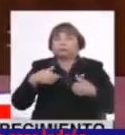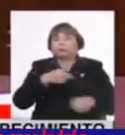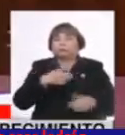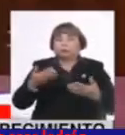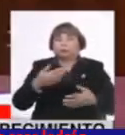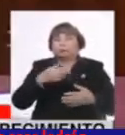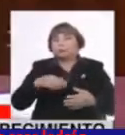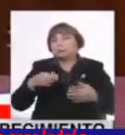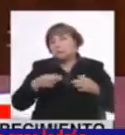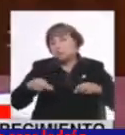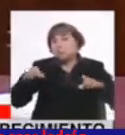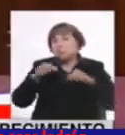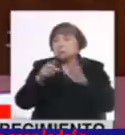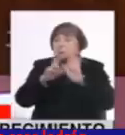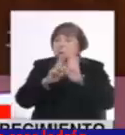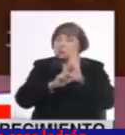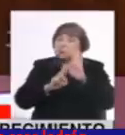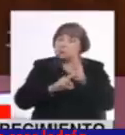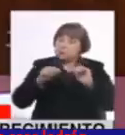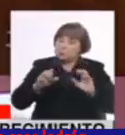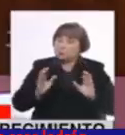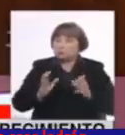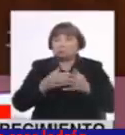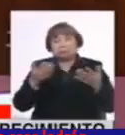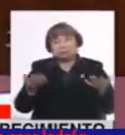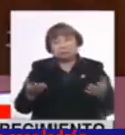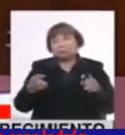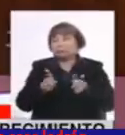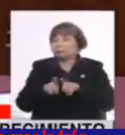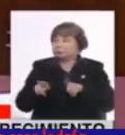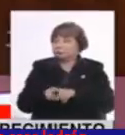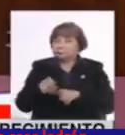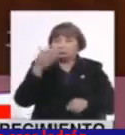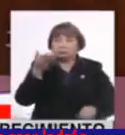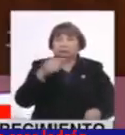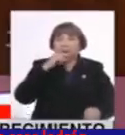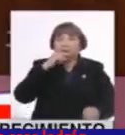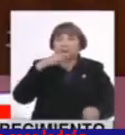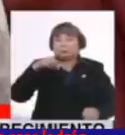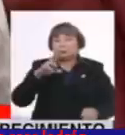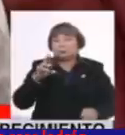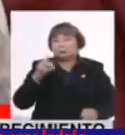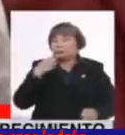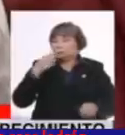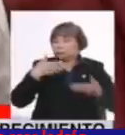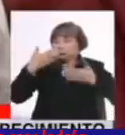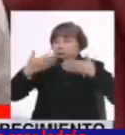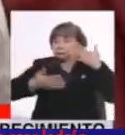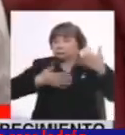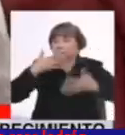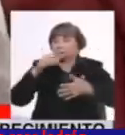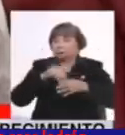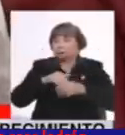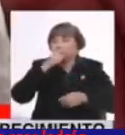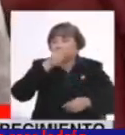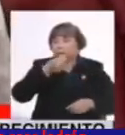el Pleno del Congreso, asimismo el reglamento del Congreso. También, señorita Paredes, usted va a poder explayarse en